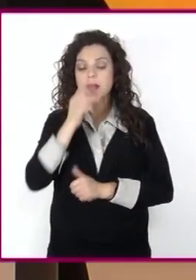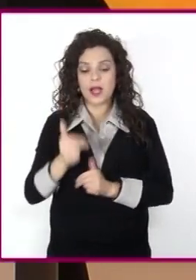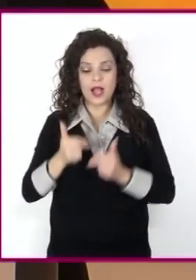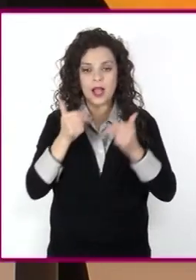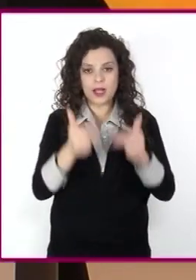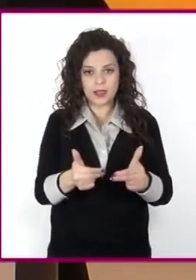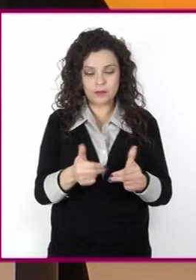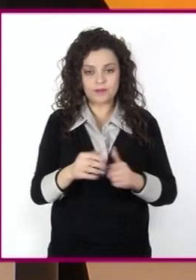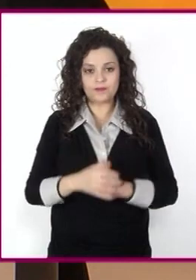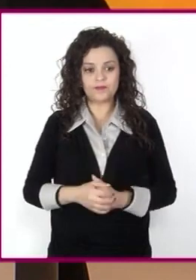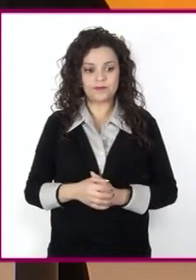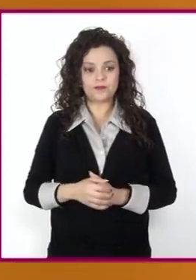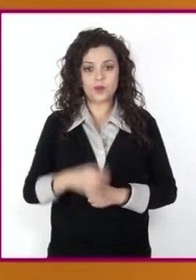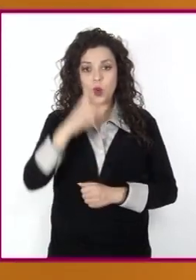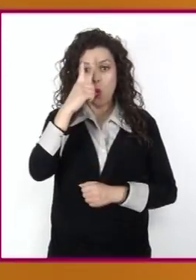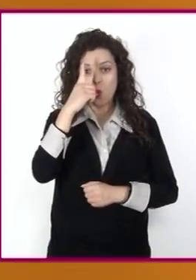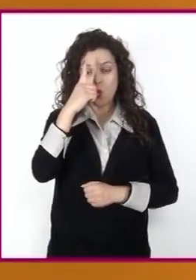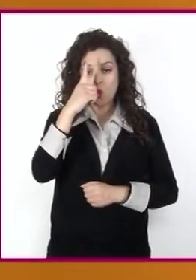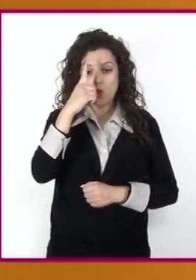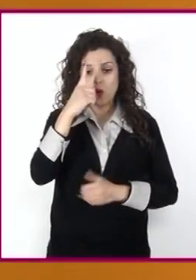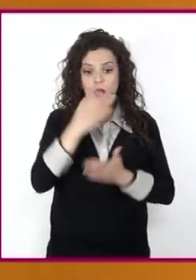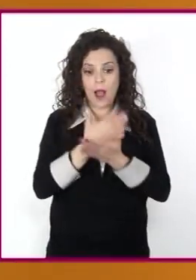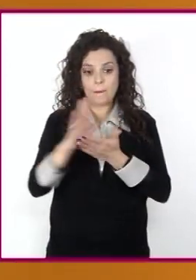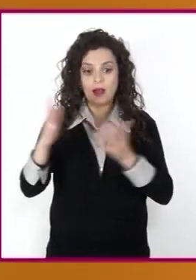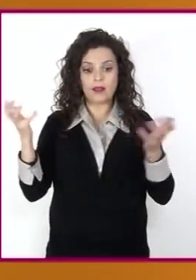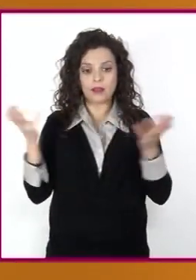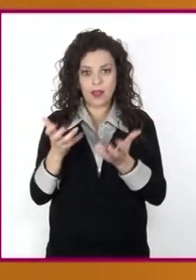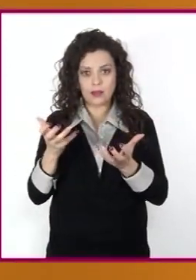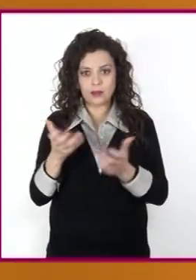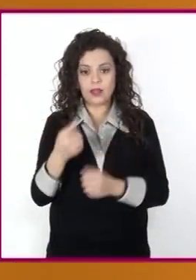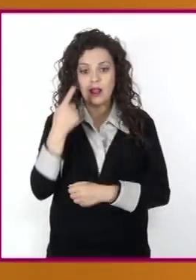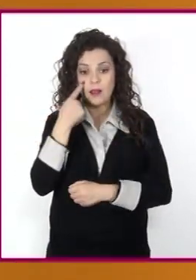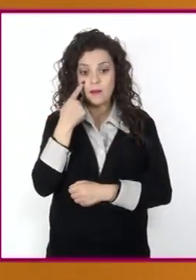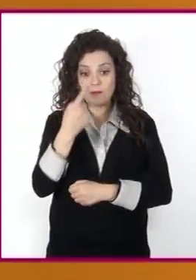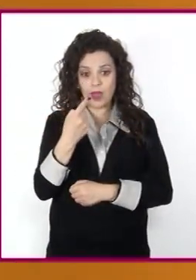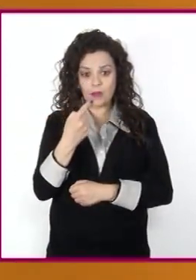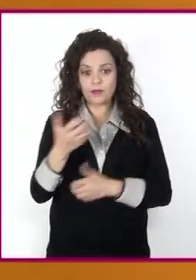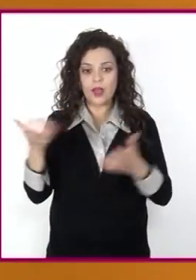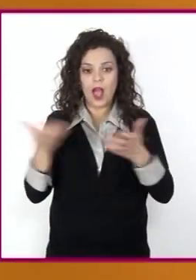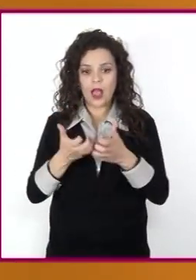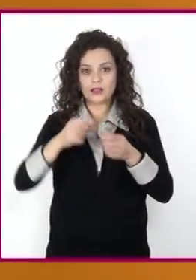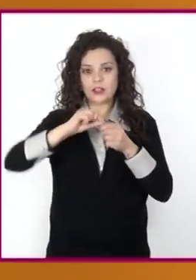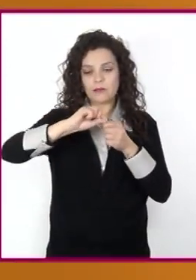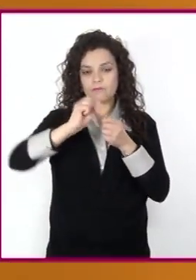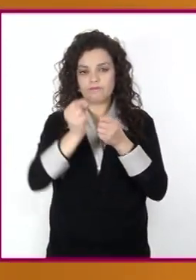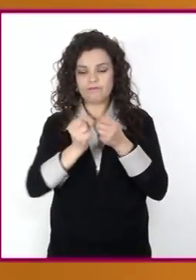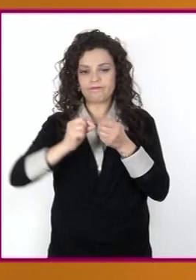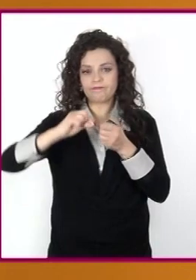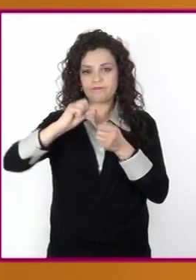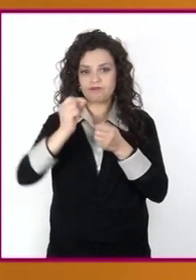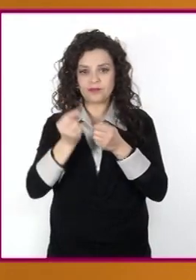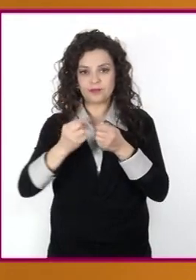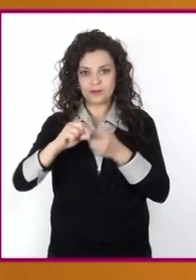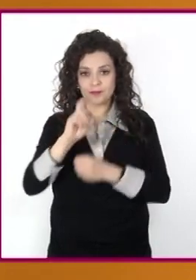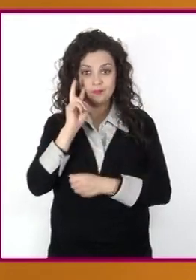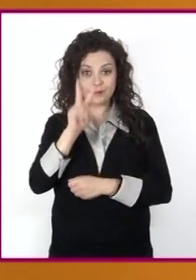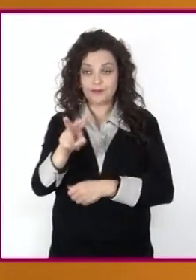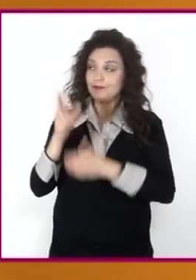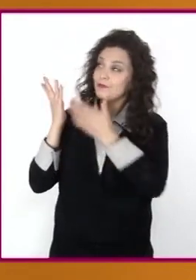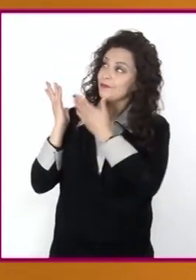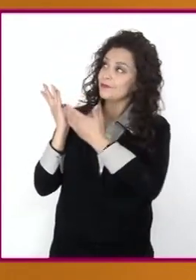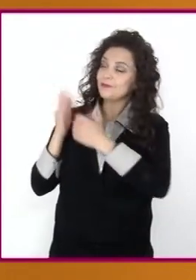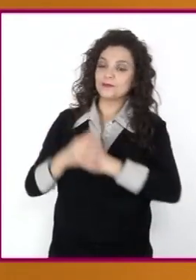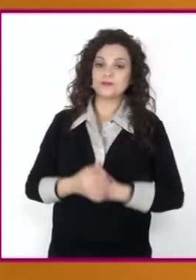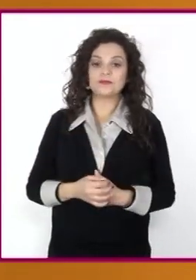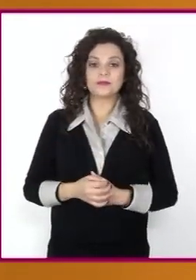una cromátida por separado. Iremos doblando de esta manera, llevando la limpiapipas hacia arriba y